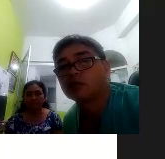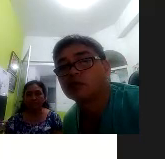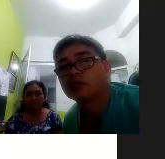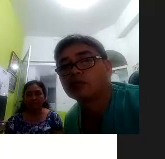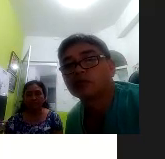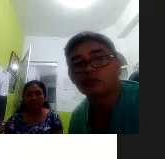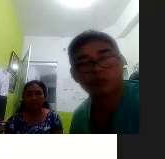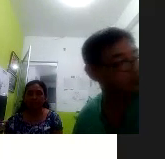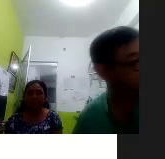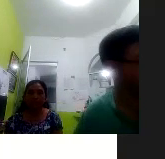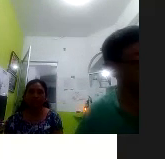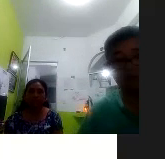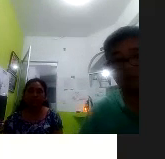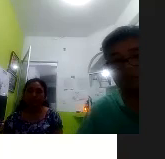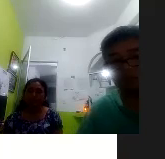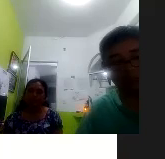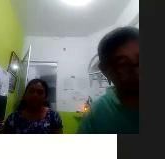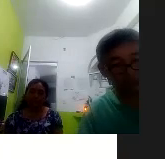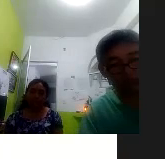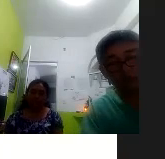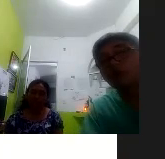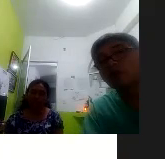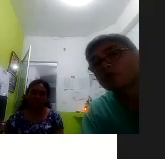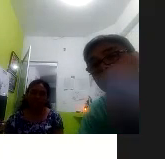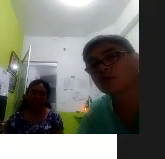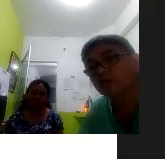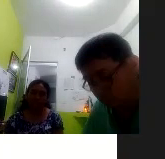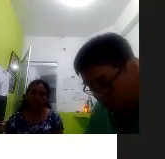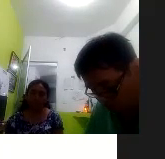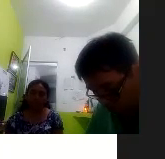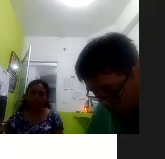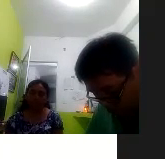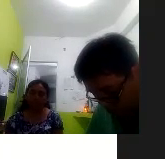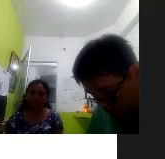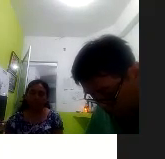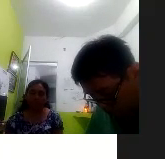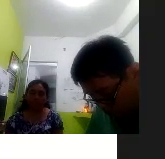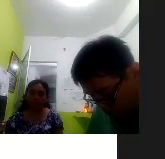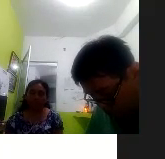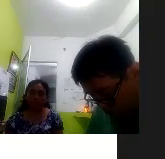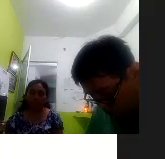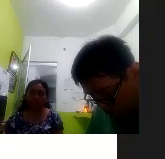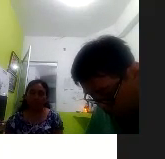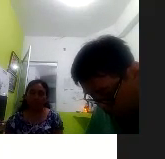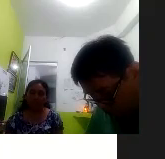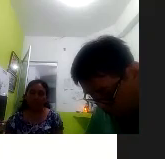right after the baby's born, sometimes they put red, like a necklace